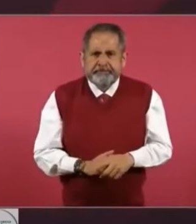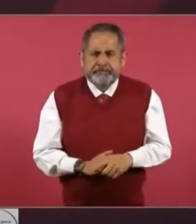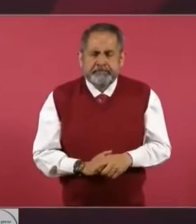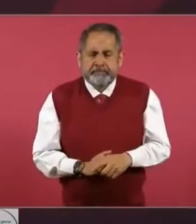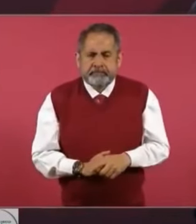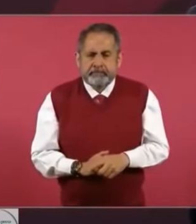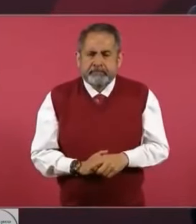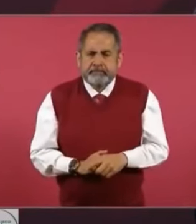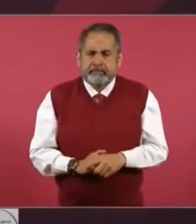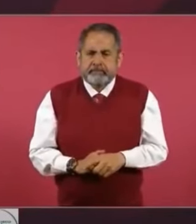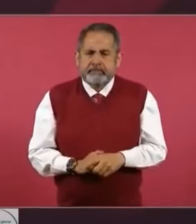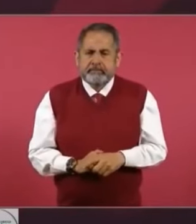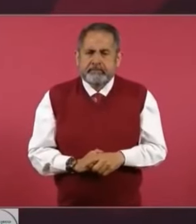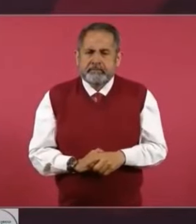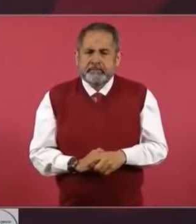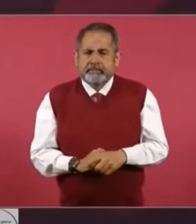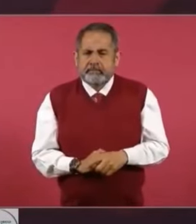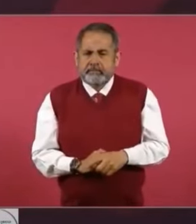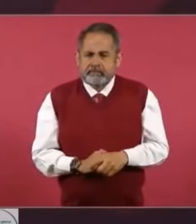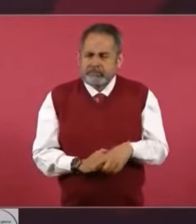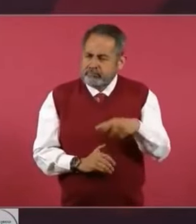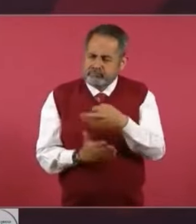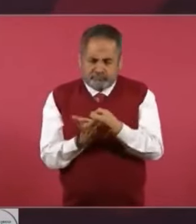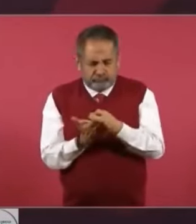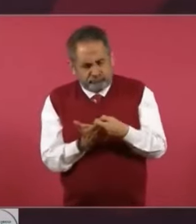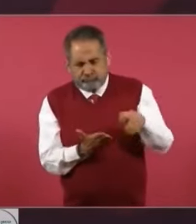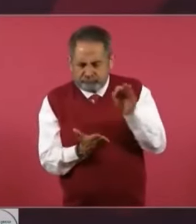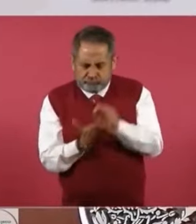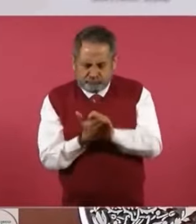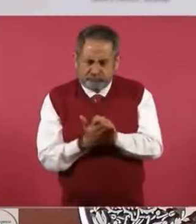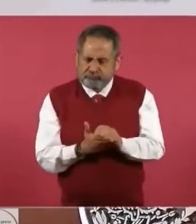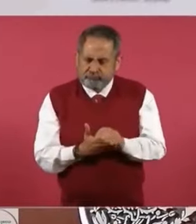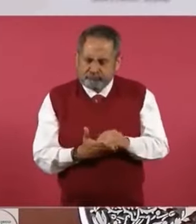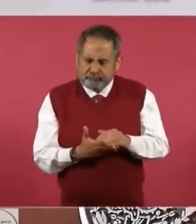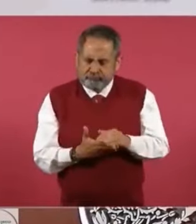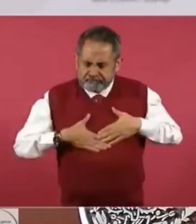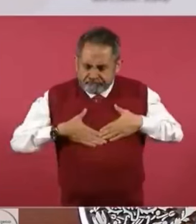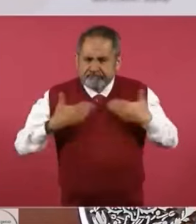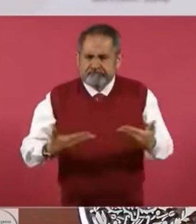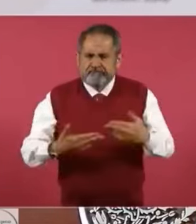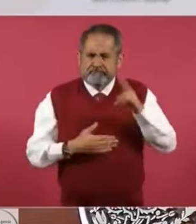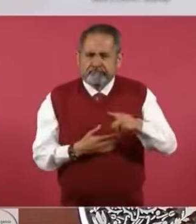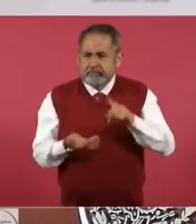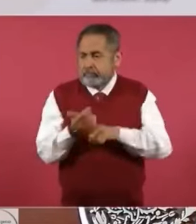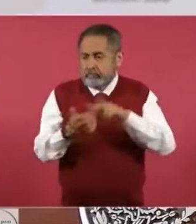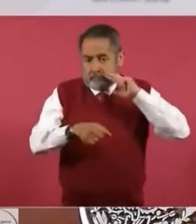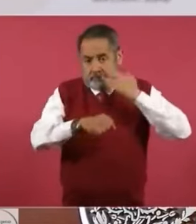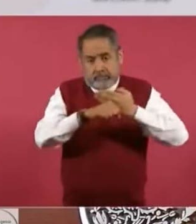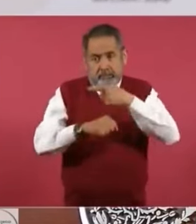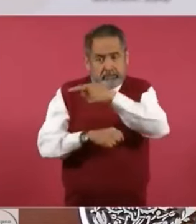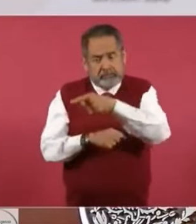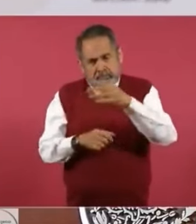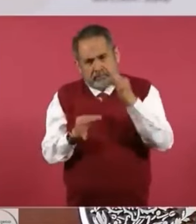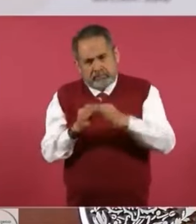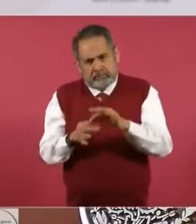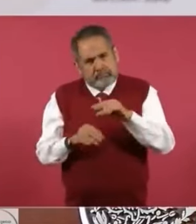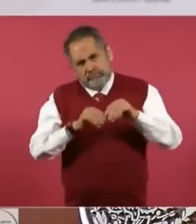de mucho valor civil, además es su responsabilidad